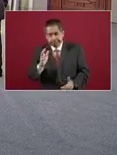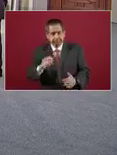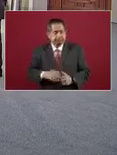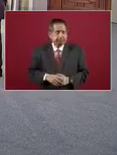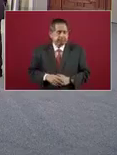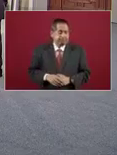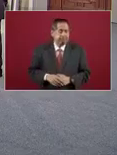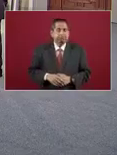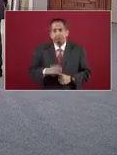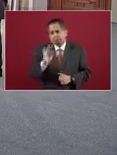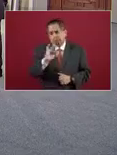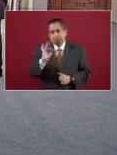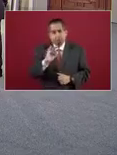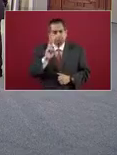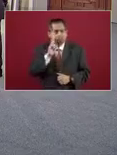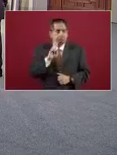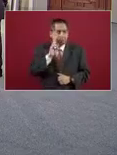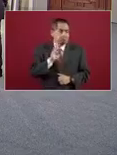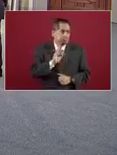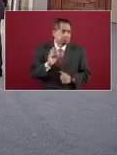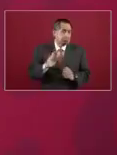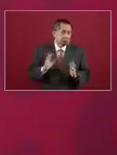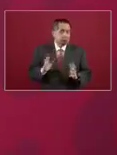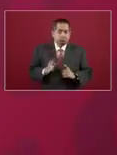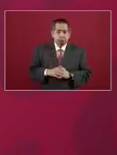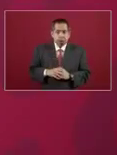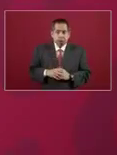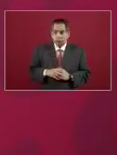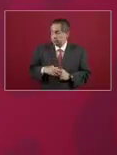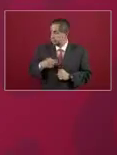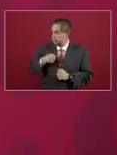Es probable porque para nosotros